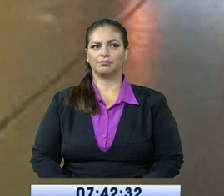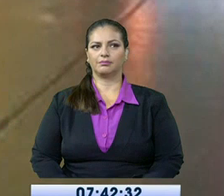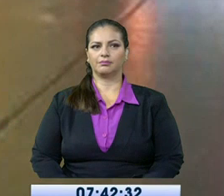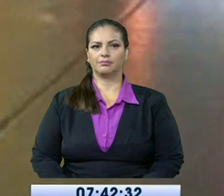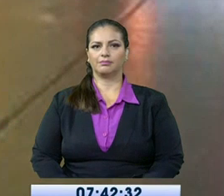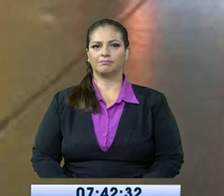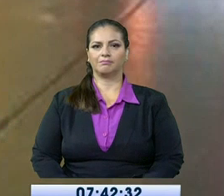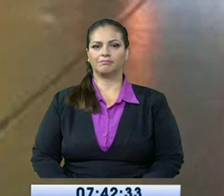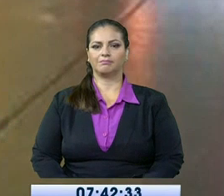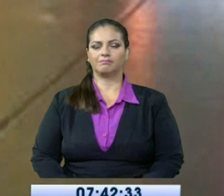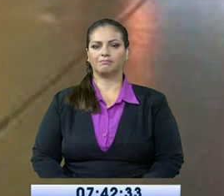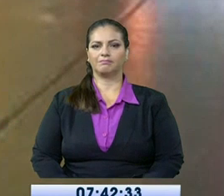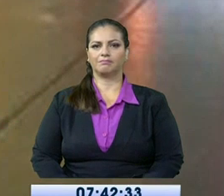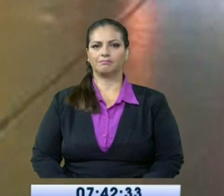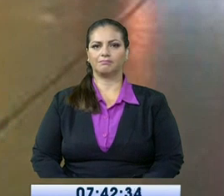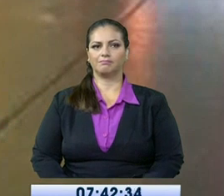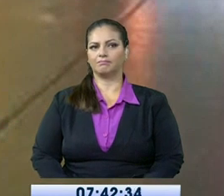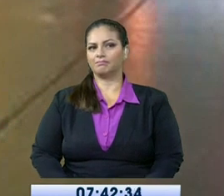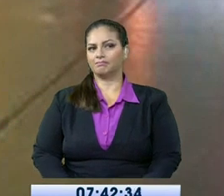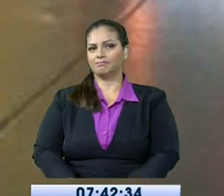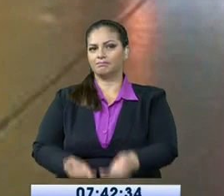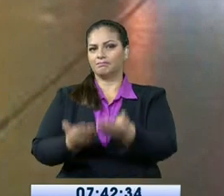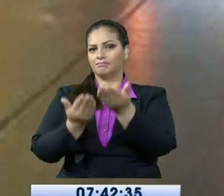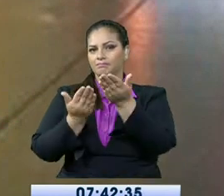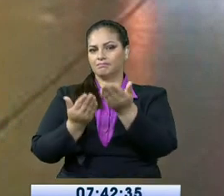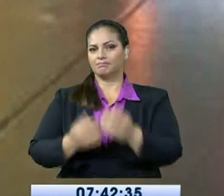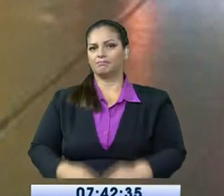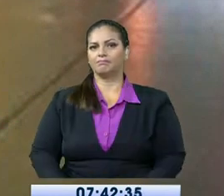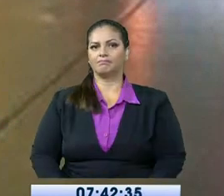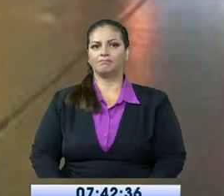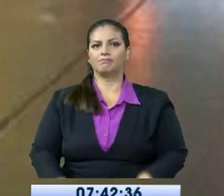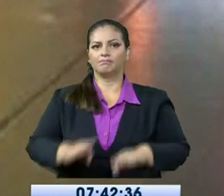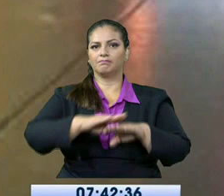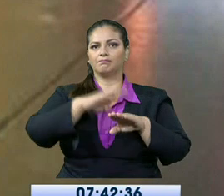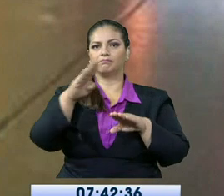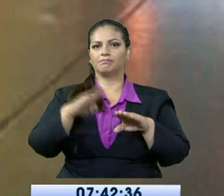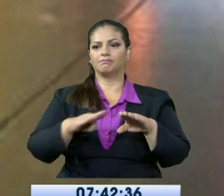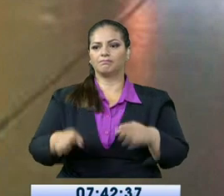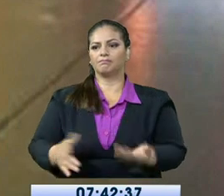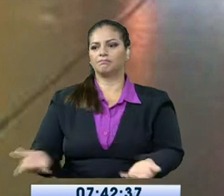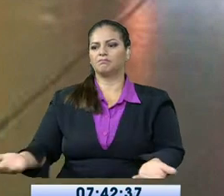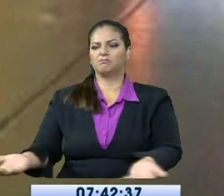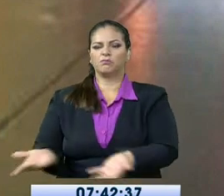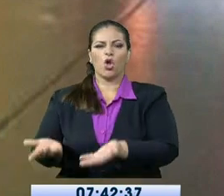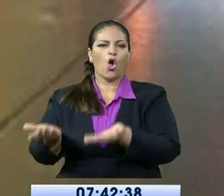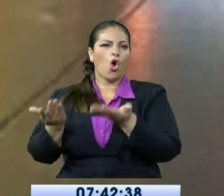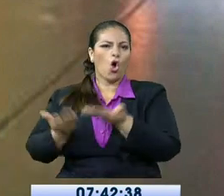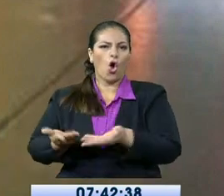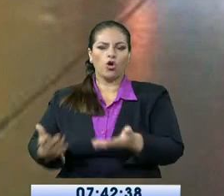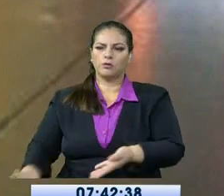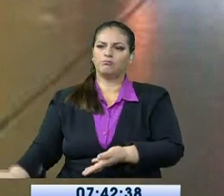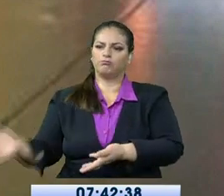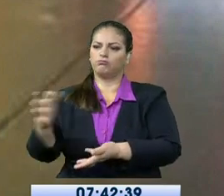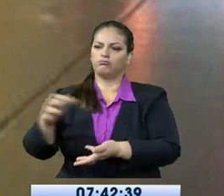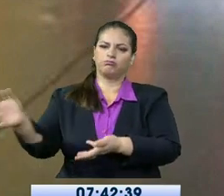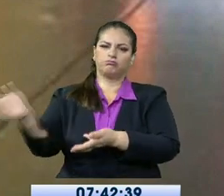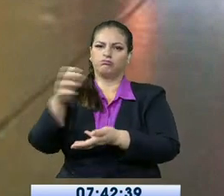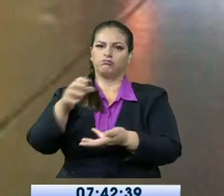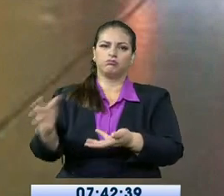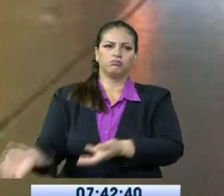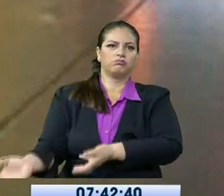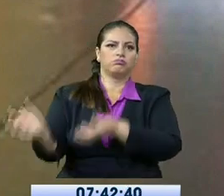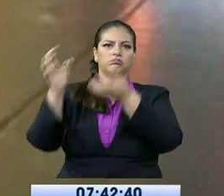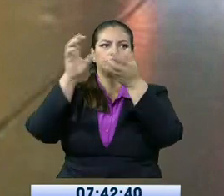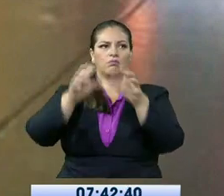Vea usted. Bueno, ese se creyó camión de carga. Sí, ya eso se ha hecho costumbre en Guayaquil, lamentablemente, como muchas otras